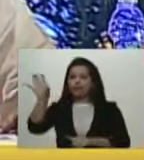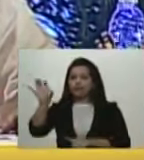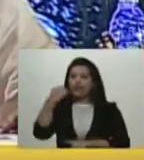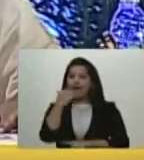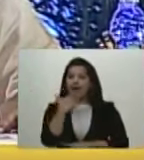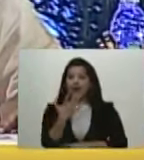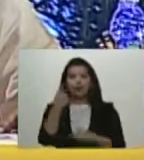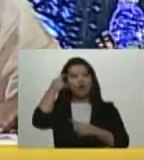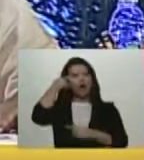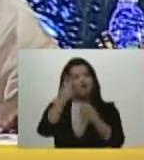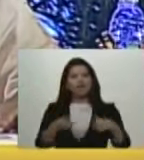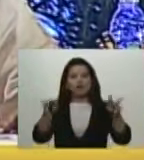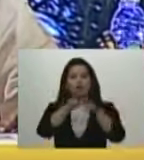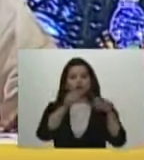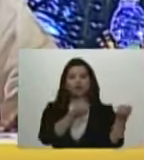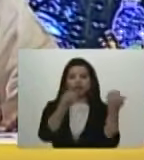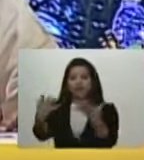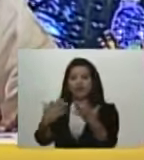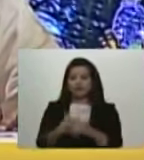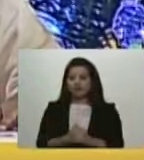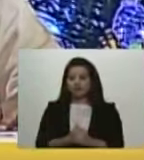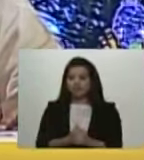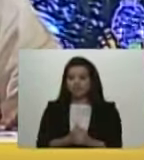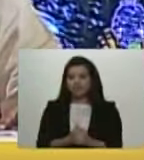representen esos valores. Así que muy